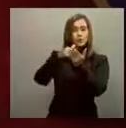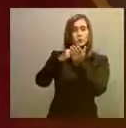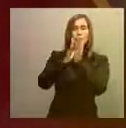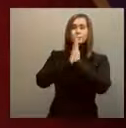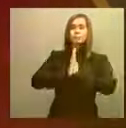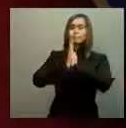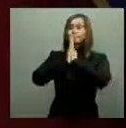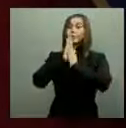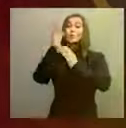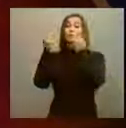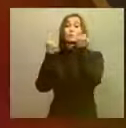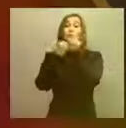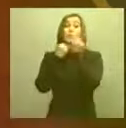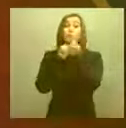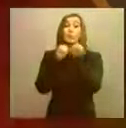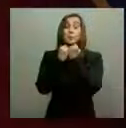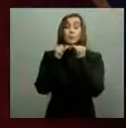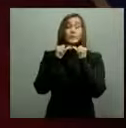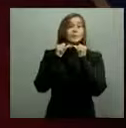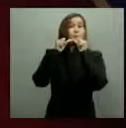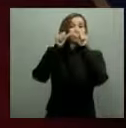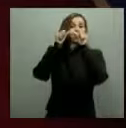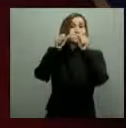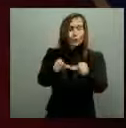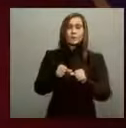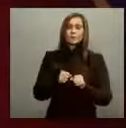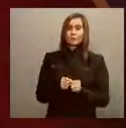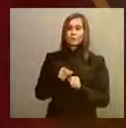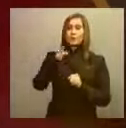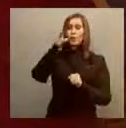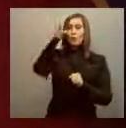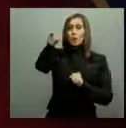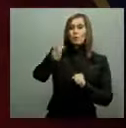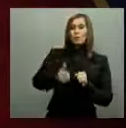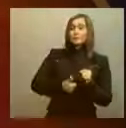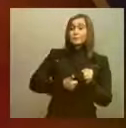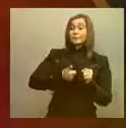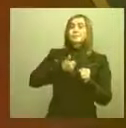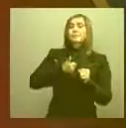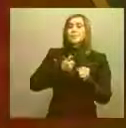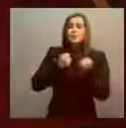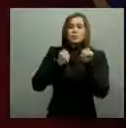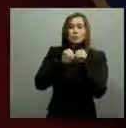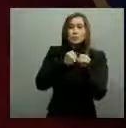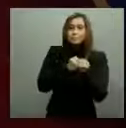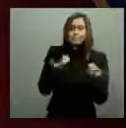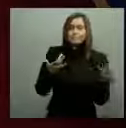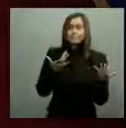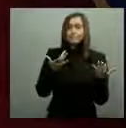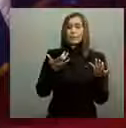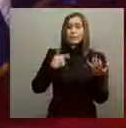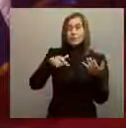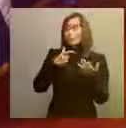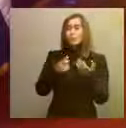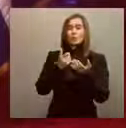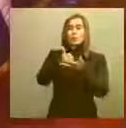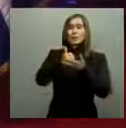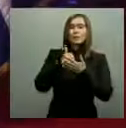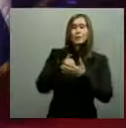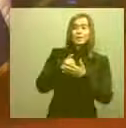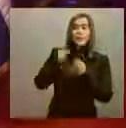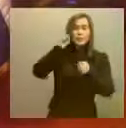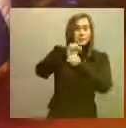adelante, porque ustedes son la inspiración y el motor de mi gobierno, porque ustedes son quienes me llevan a trabajar 16